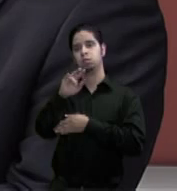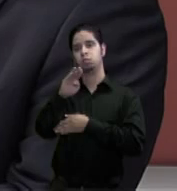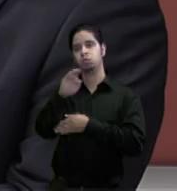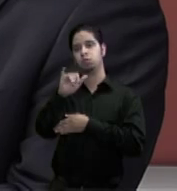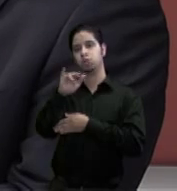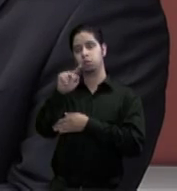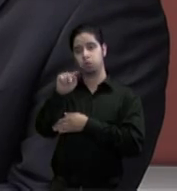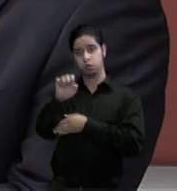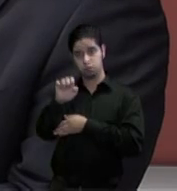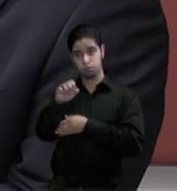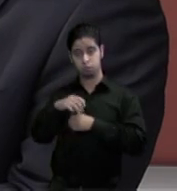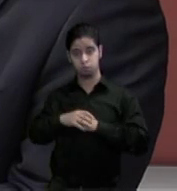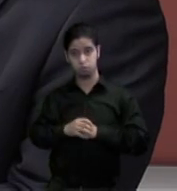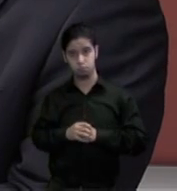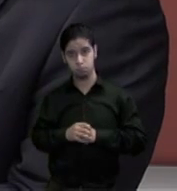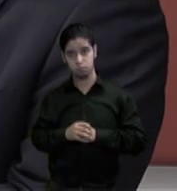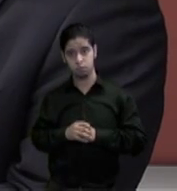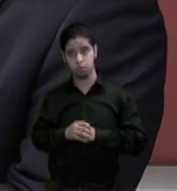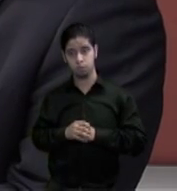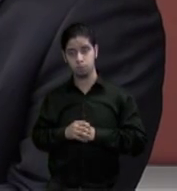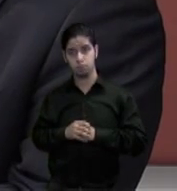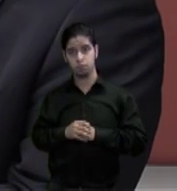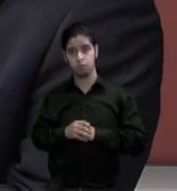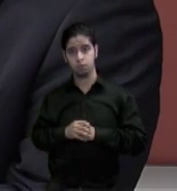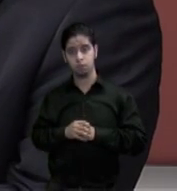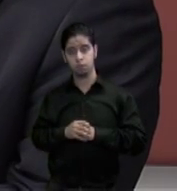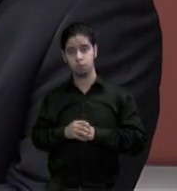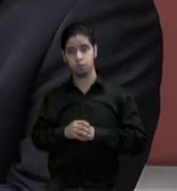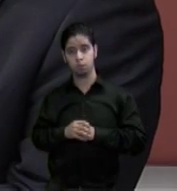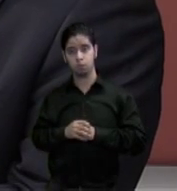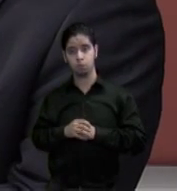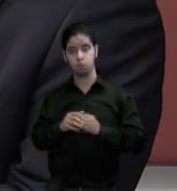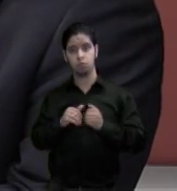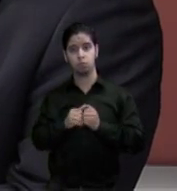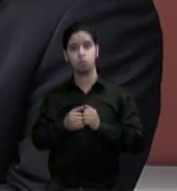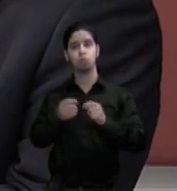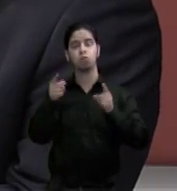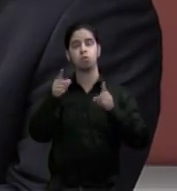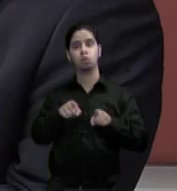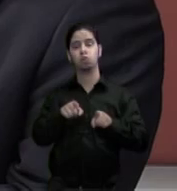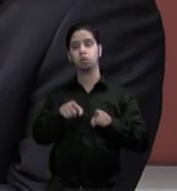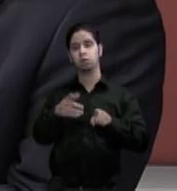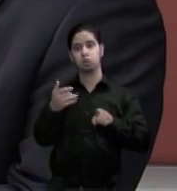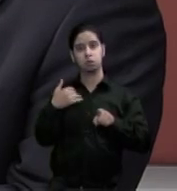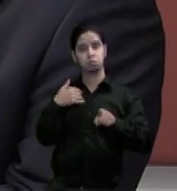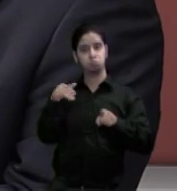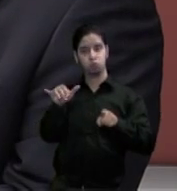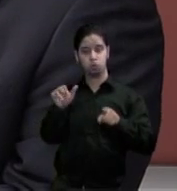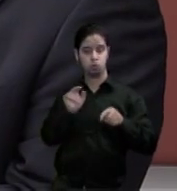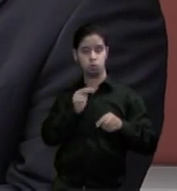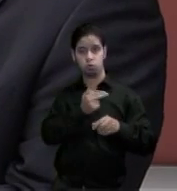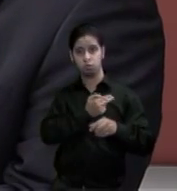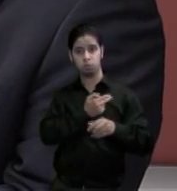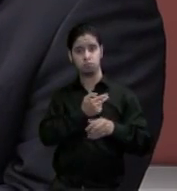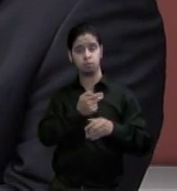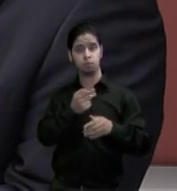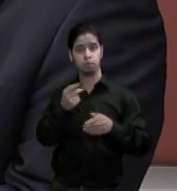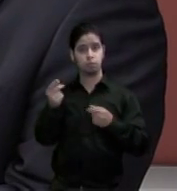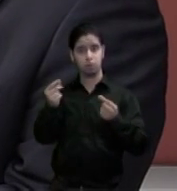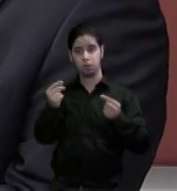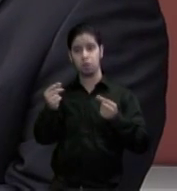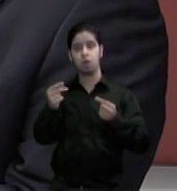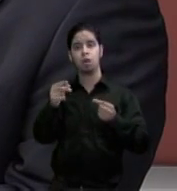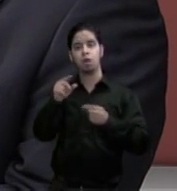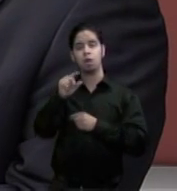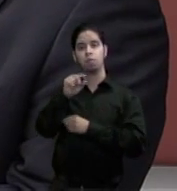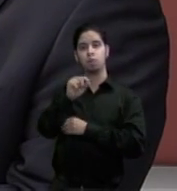son las conectorías. Área de fricción también solicitudes que los contribuyentes nos hacen. Nosotros debemos ahora aproximadamente 20.000